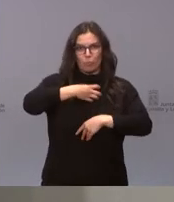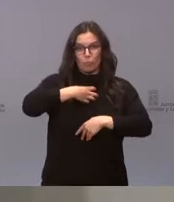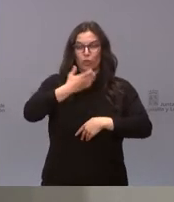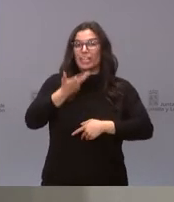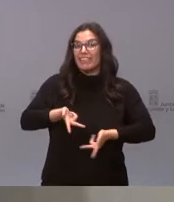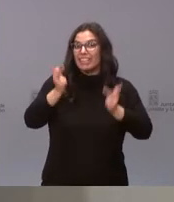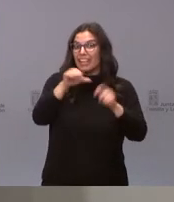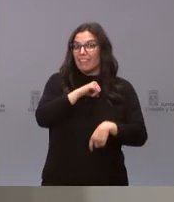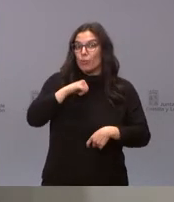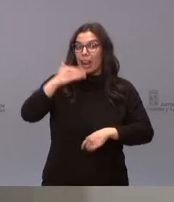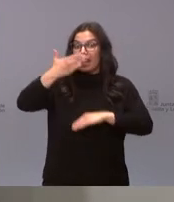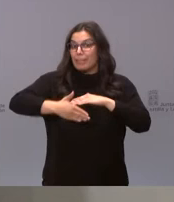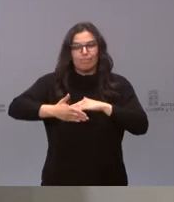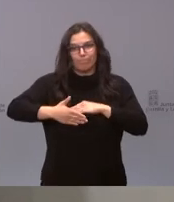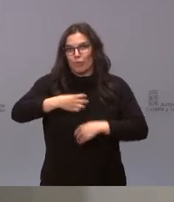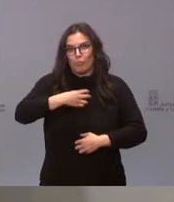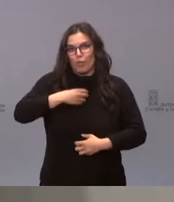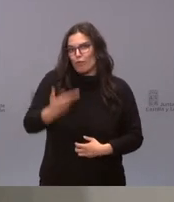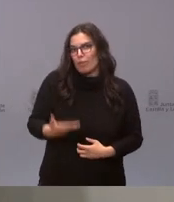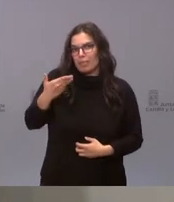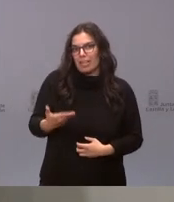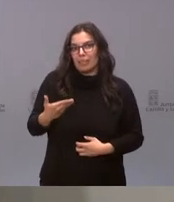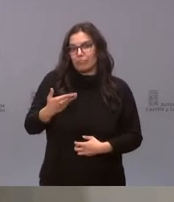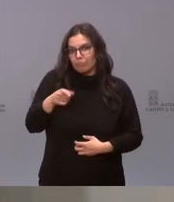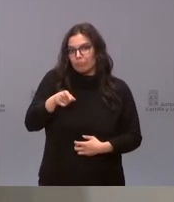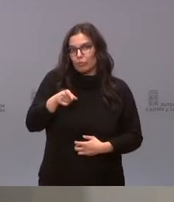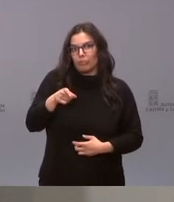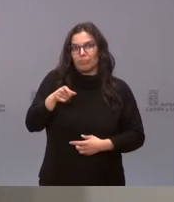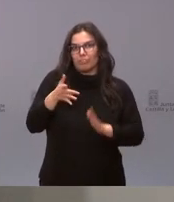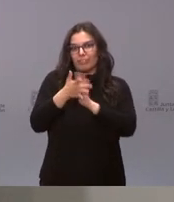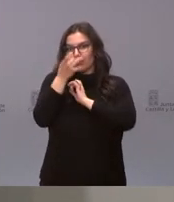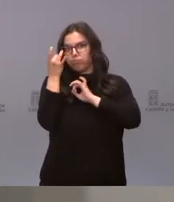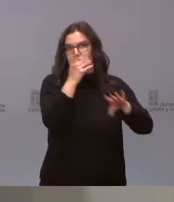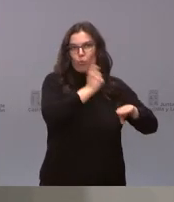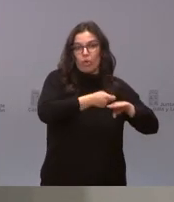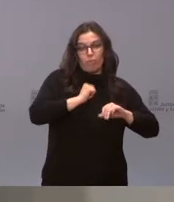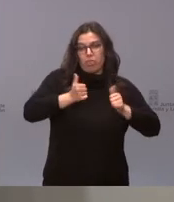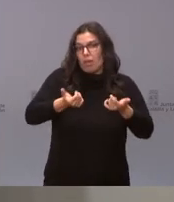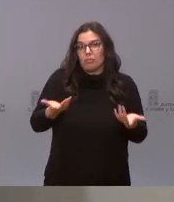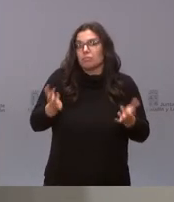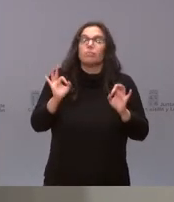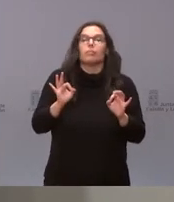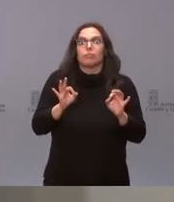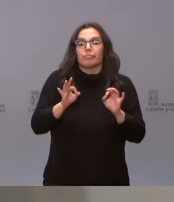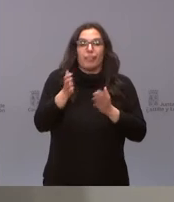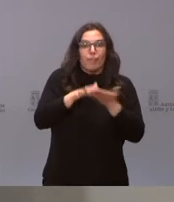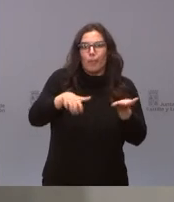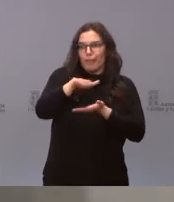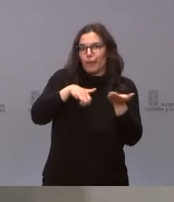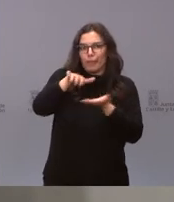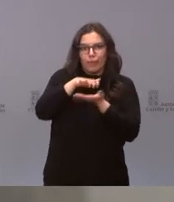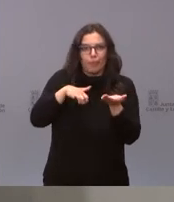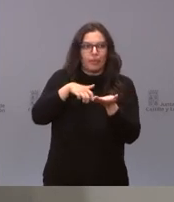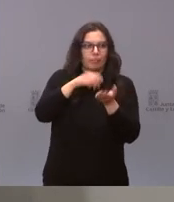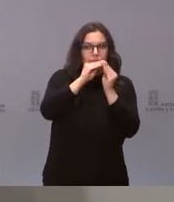individuales pues pues es un problema entonces bueno pues entraremos en una dinámica de hacer miles de informes de pedir miles